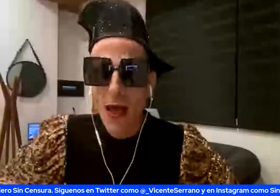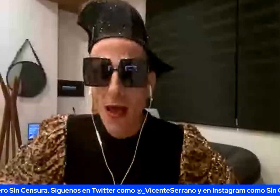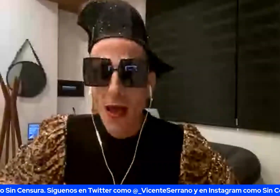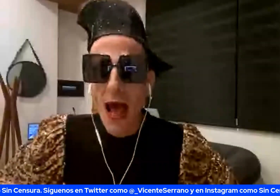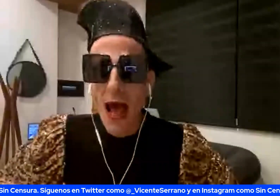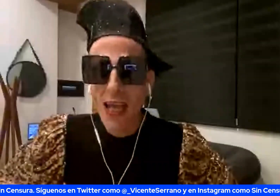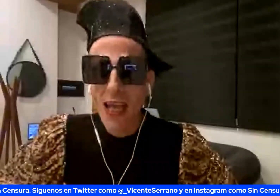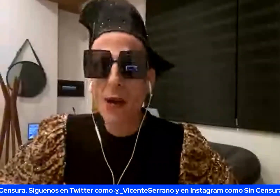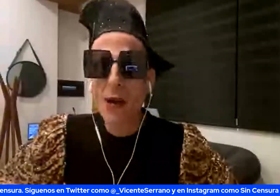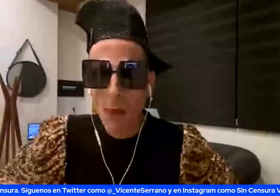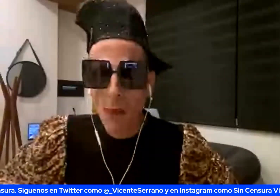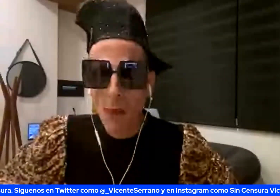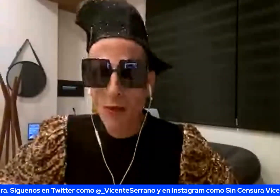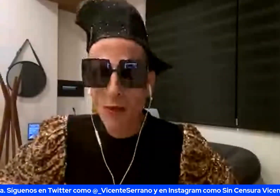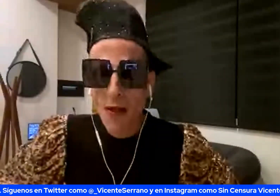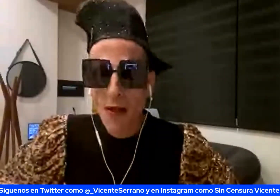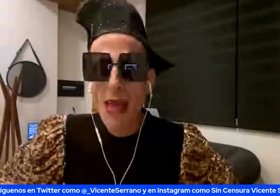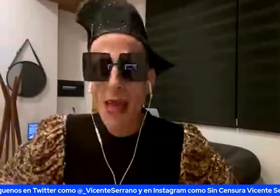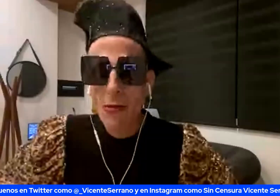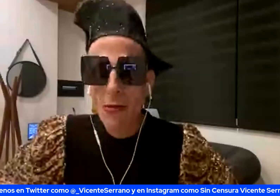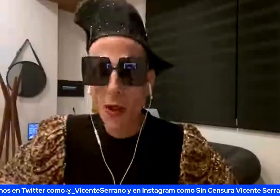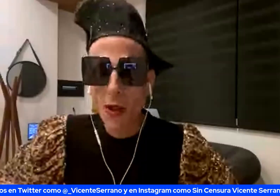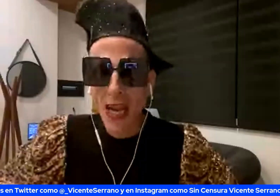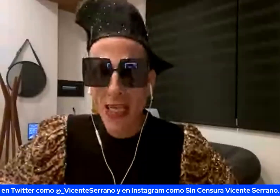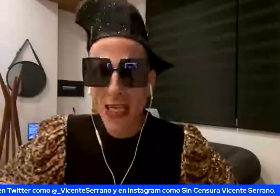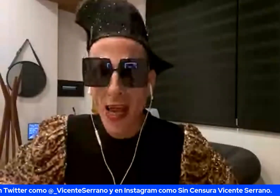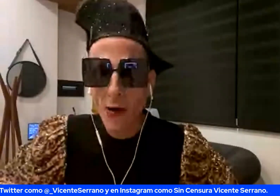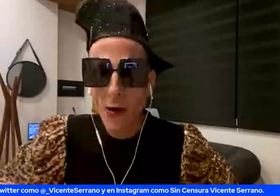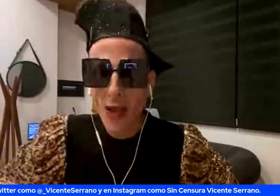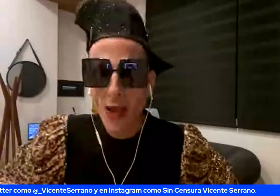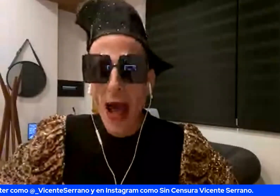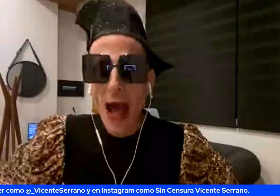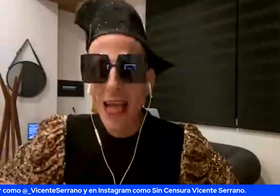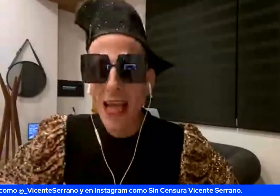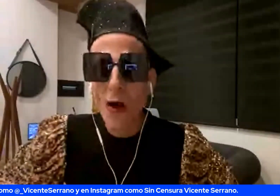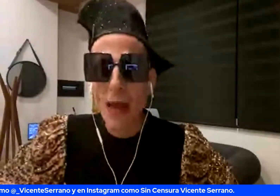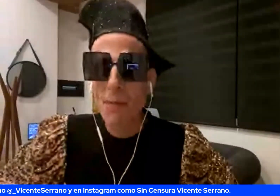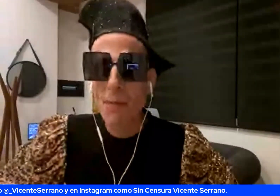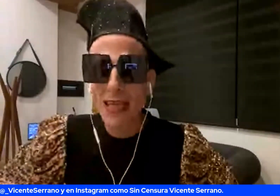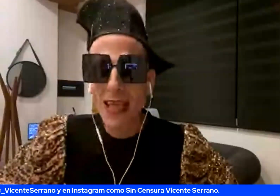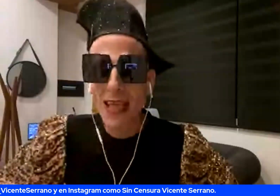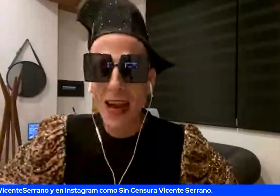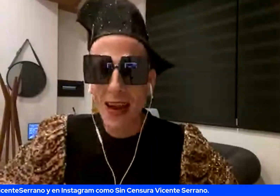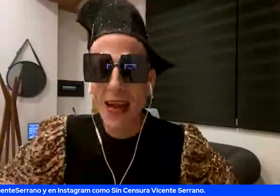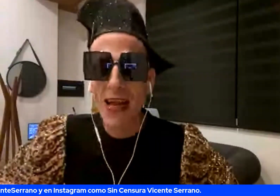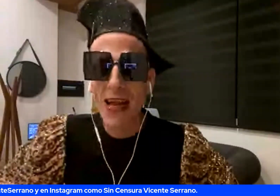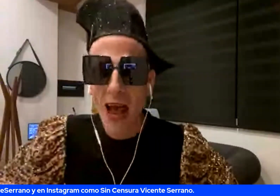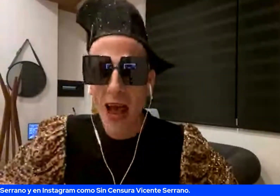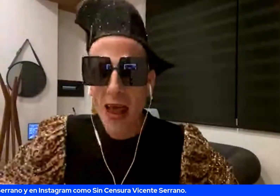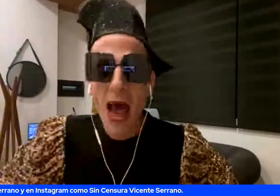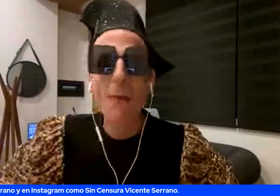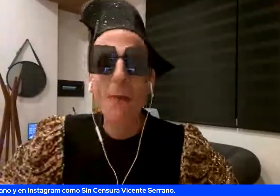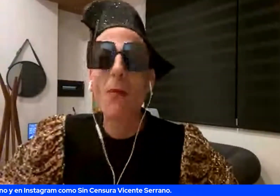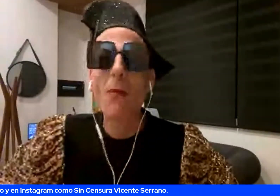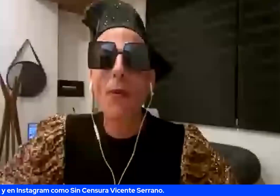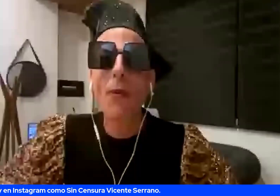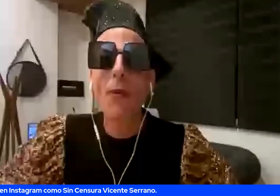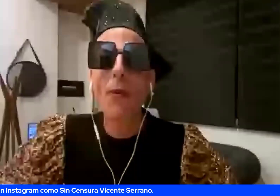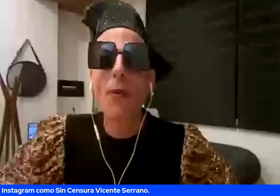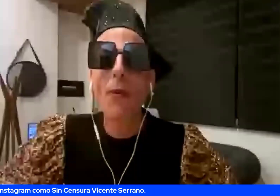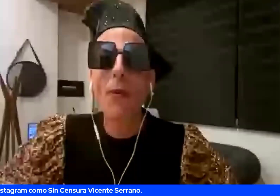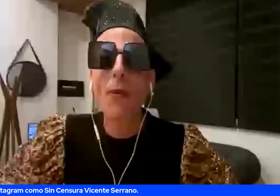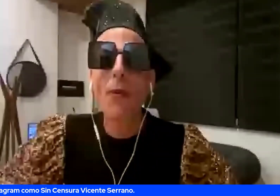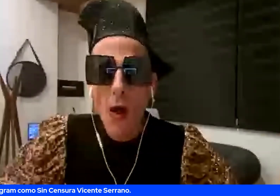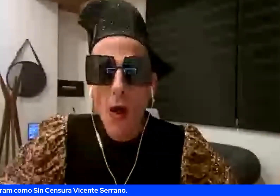vida haciendo presupuestos, llevando estados financieros, haciendo empresas que de la nada crezcan, A mí no me pueden